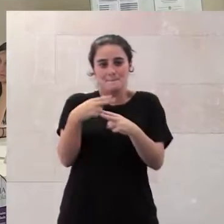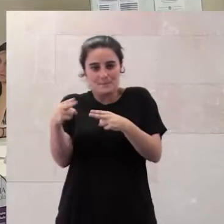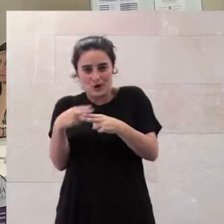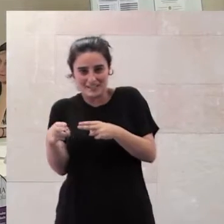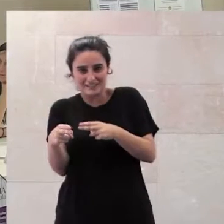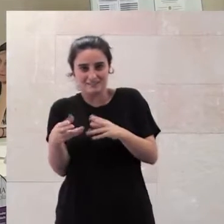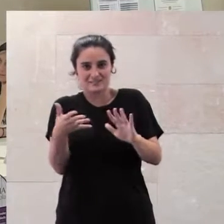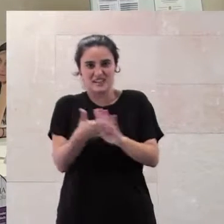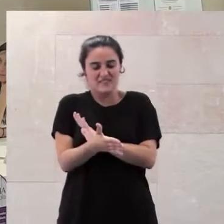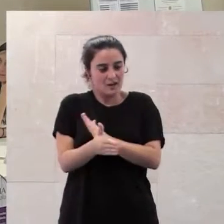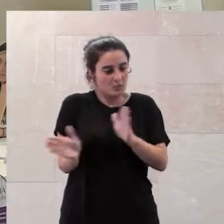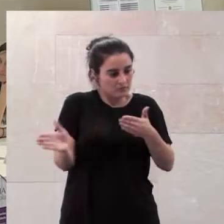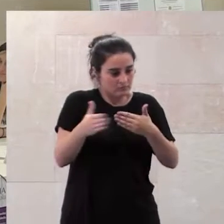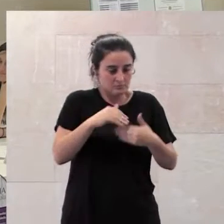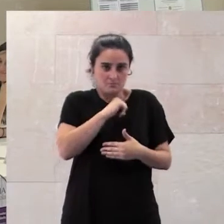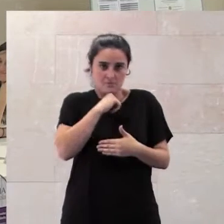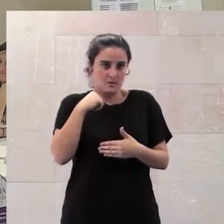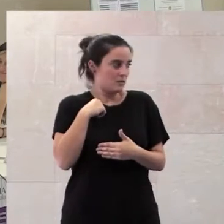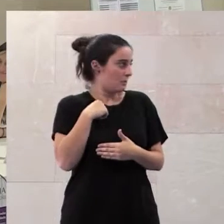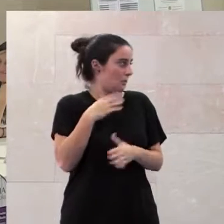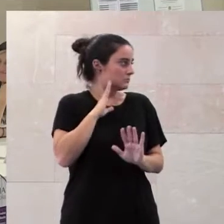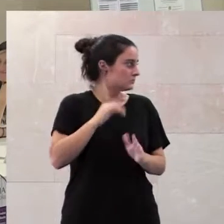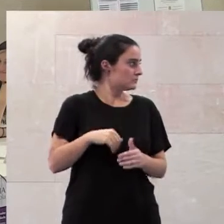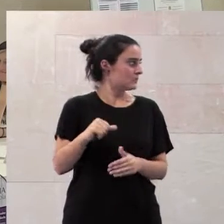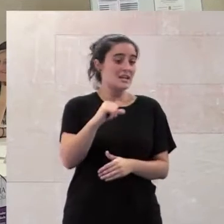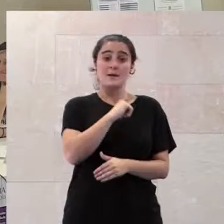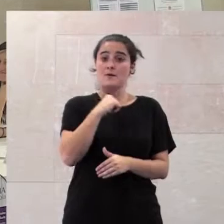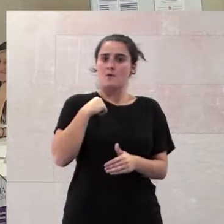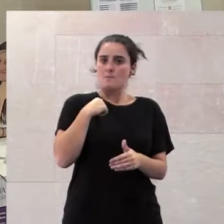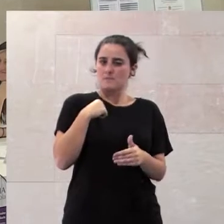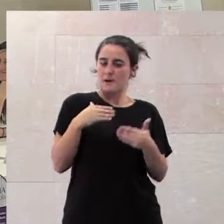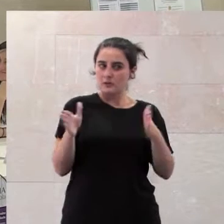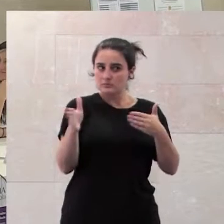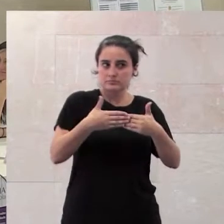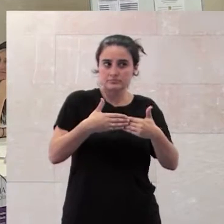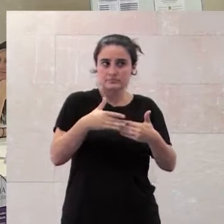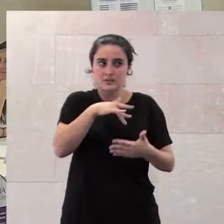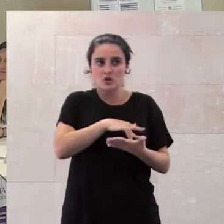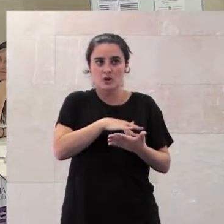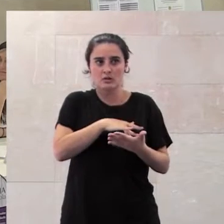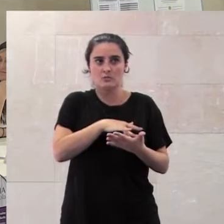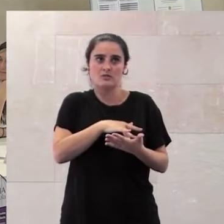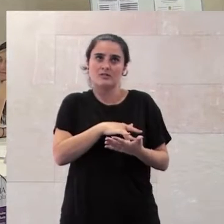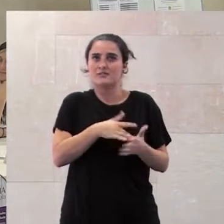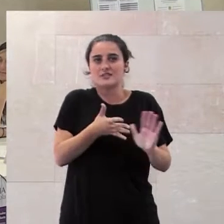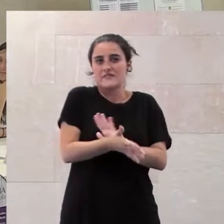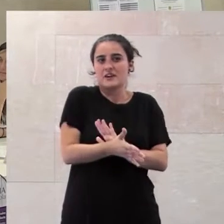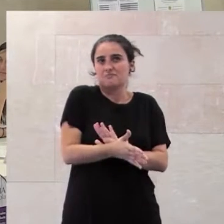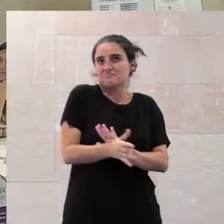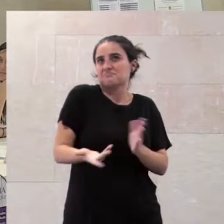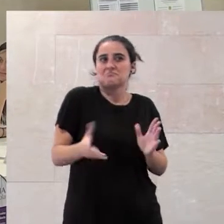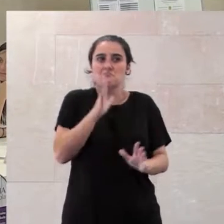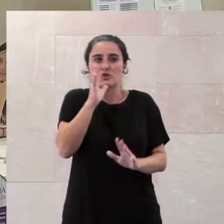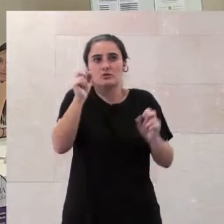lo que pasa de puertas para adentro, esta mosca que está por aquí, de galerías para adentro, no nos pasa porque sí, y desde